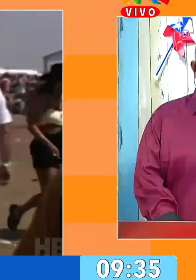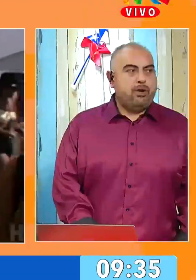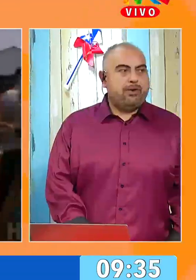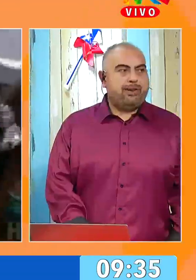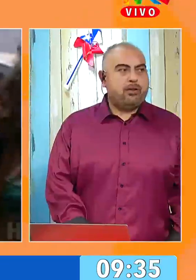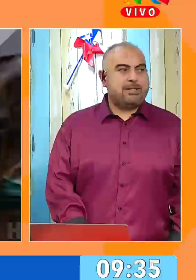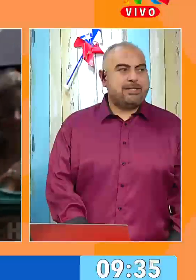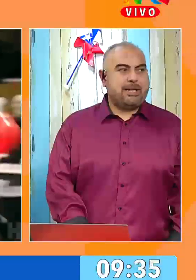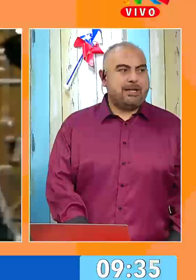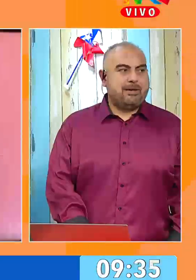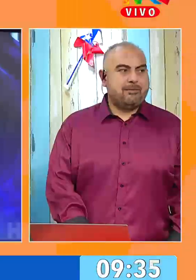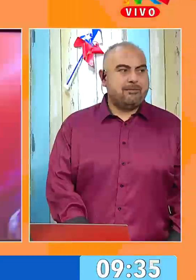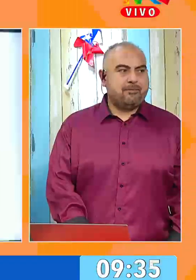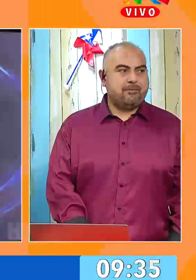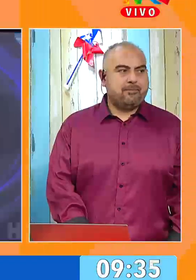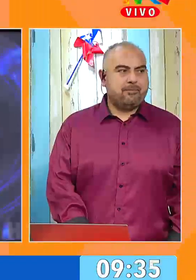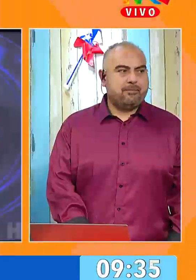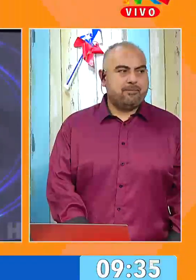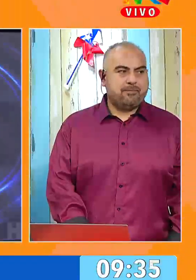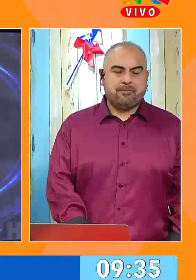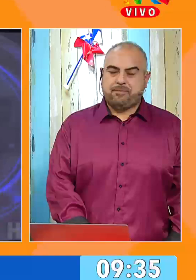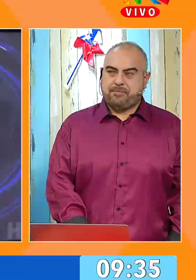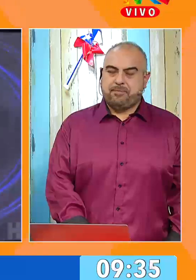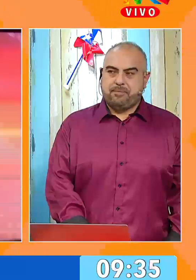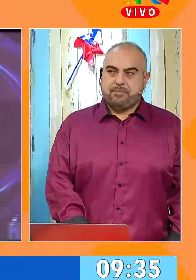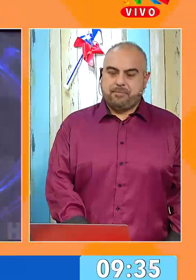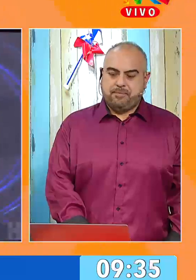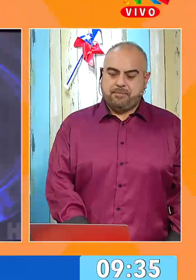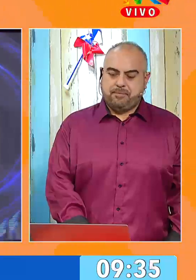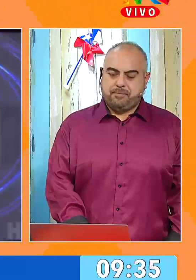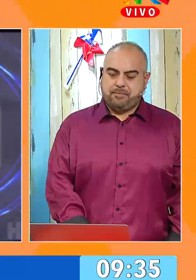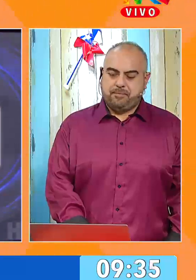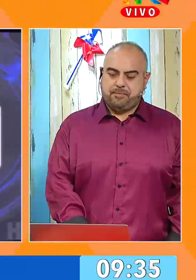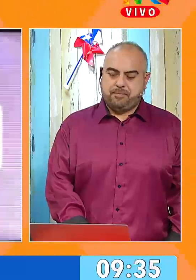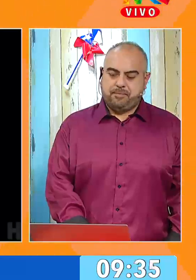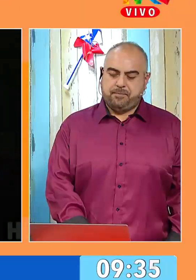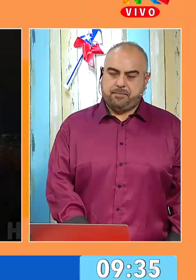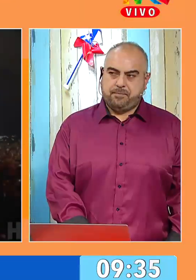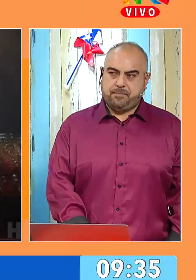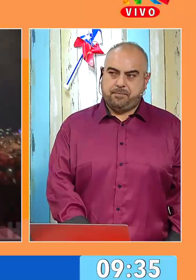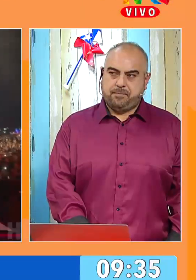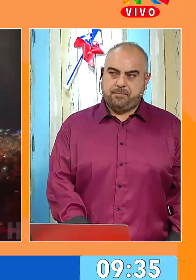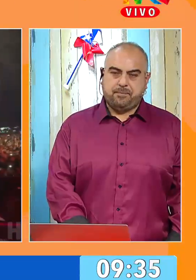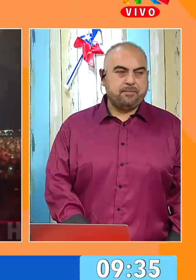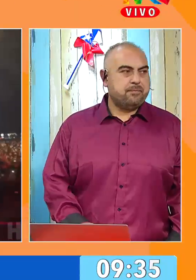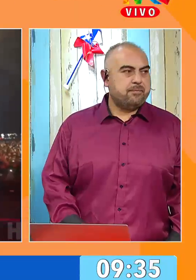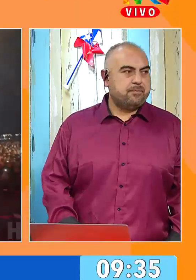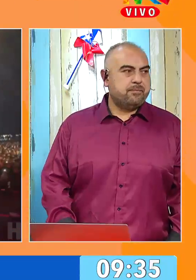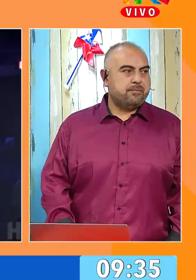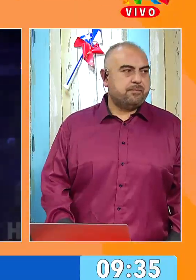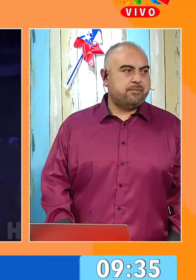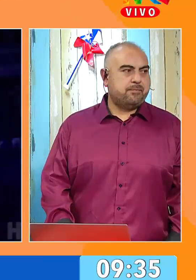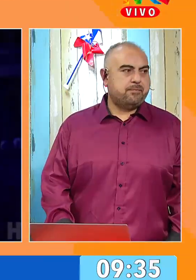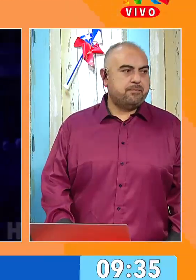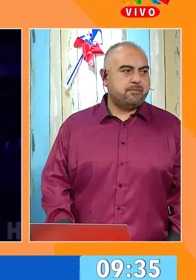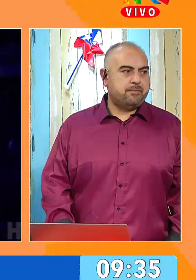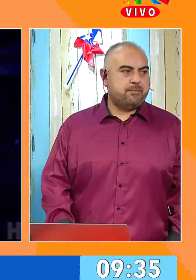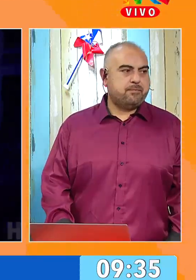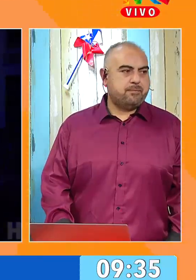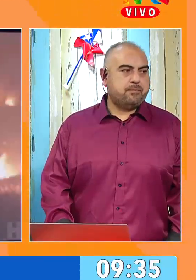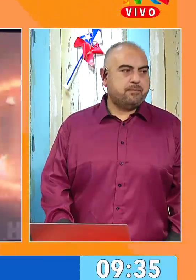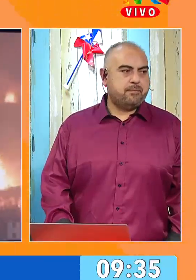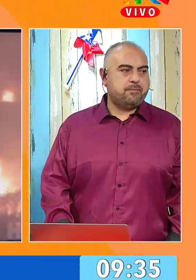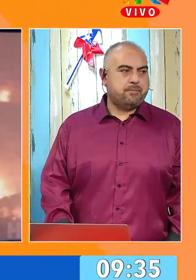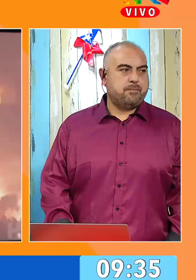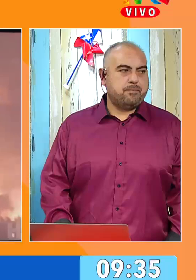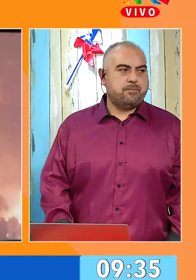Igual hay que verlo a ver de lo que se trata. Eso yo creo que es lo bueno de hoy en día, Karim, que uno puede ver todas las visiones, todos los puntos